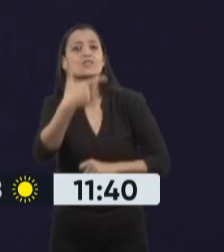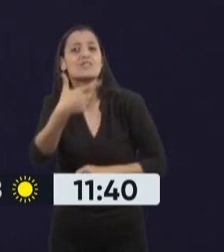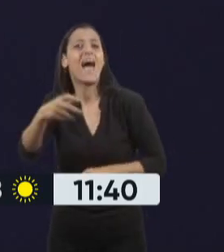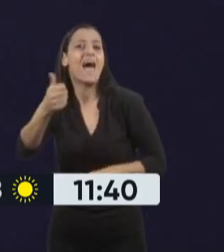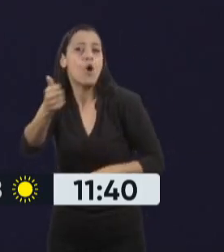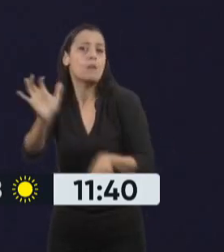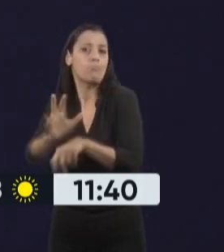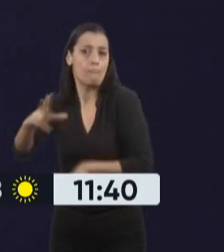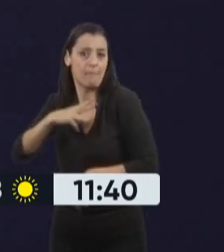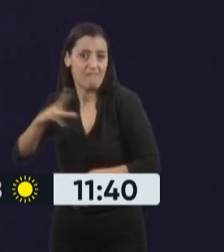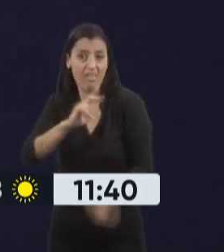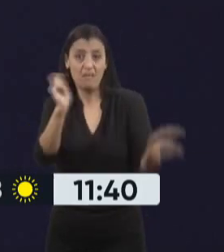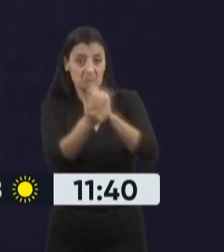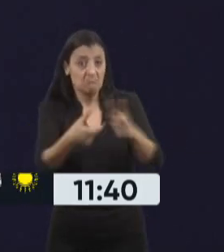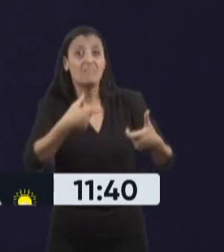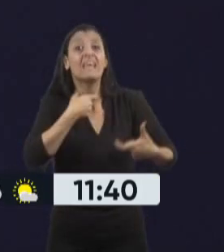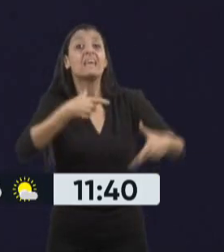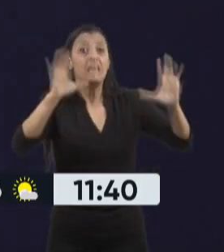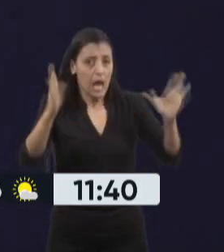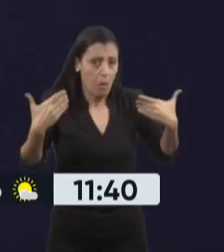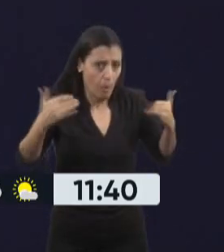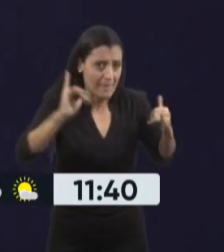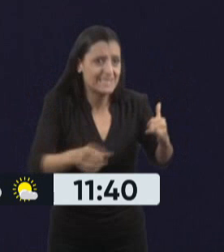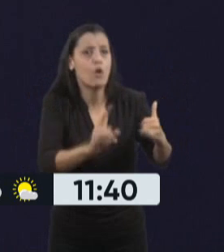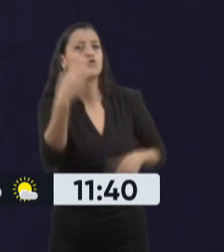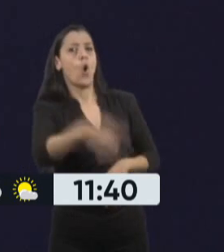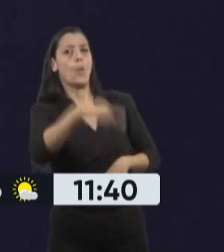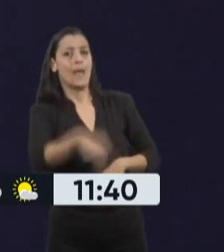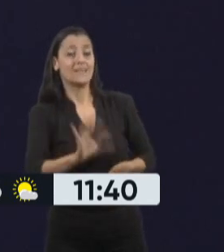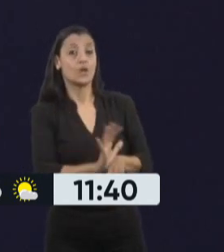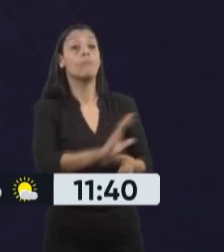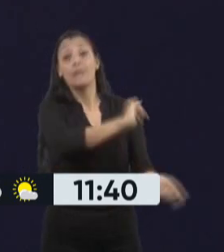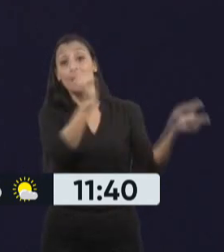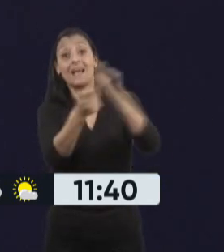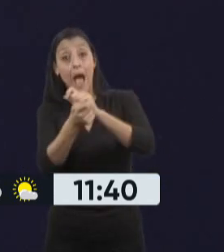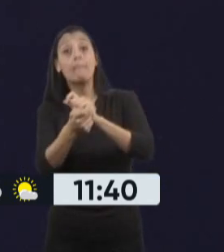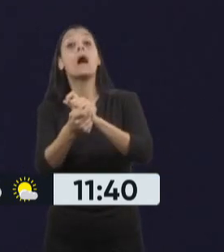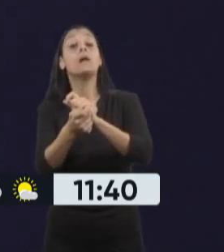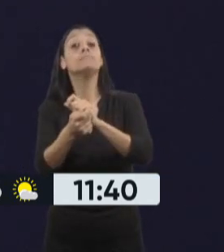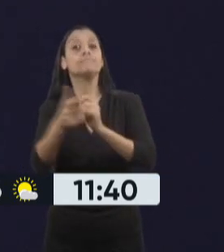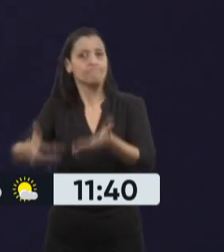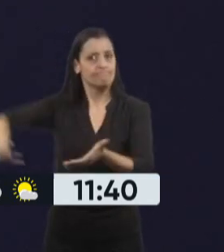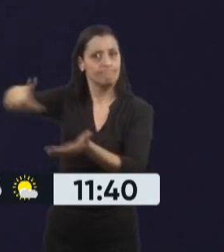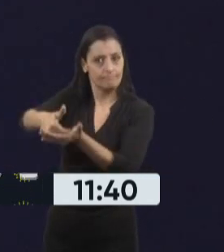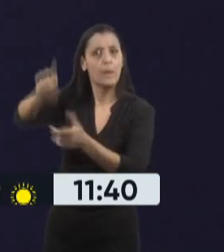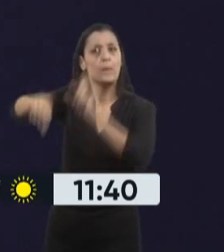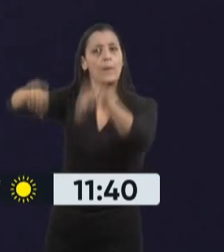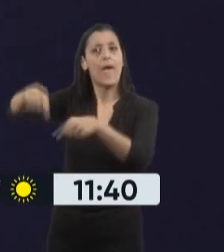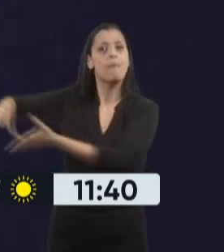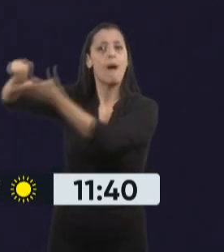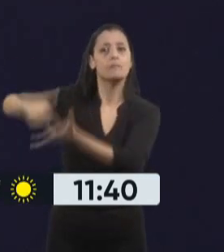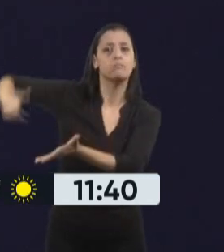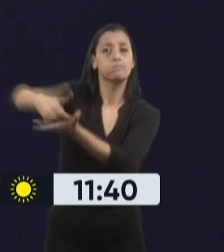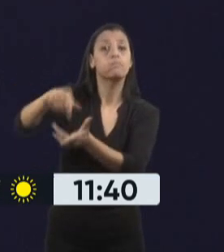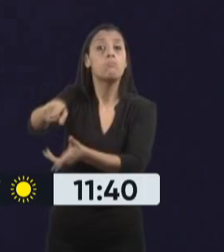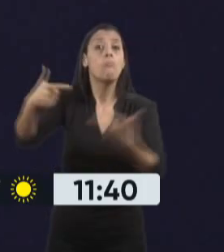anónimas deportivas para, en tal caso, la posible incorporación de capitales privados. Esta es